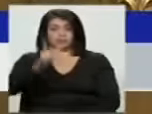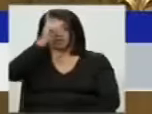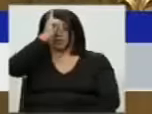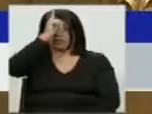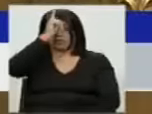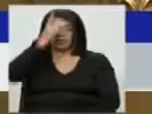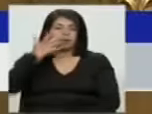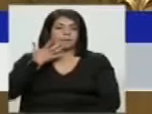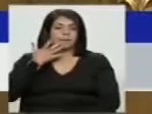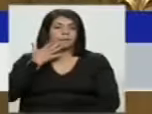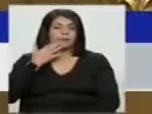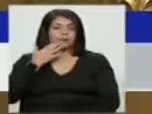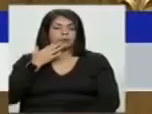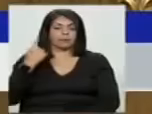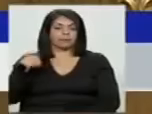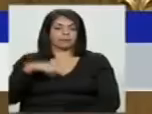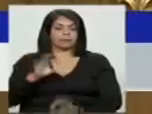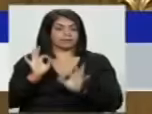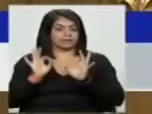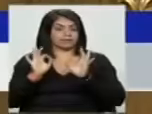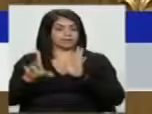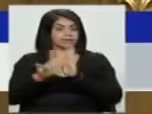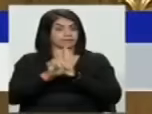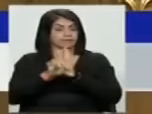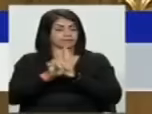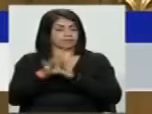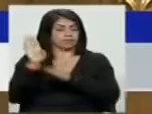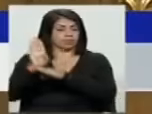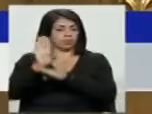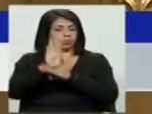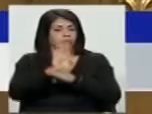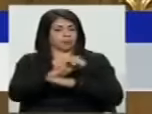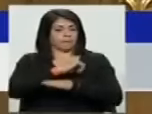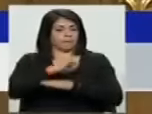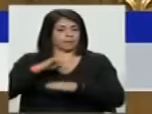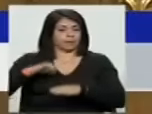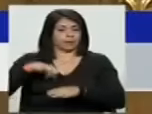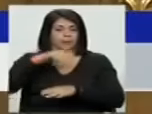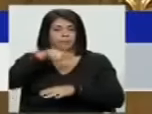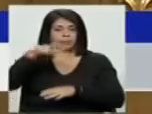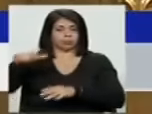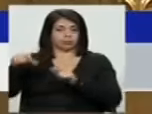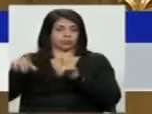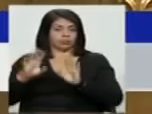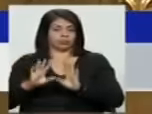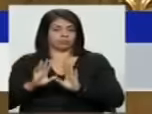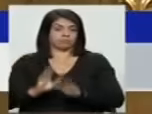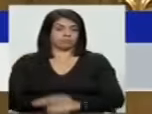Alemania, por ejemplo, tiene extraordinarias legislaciones para la protección de la privacidad de sus ciudadanos y ciudadanas.